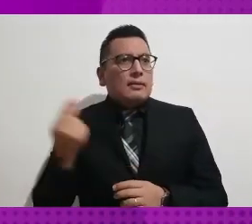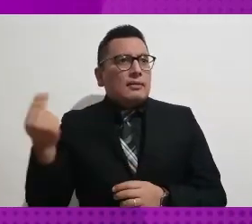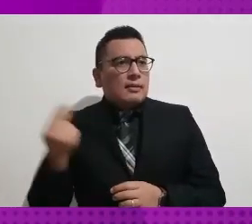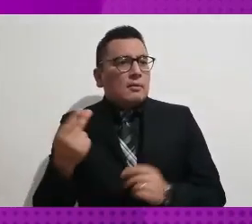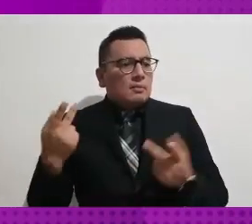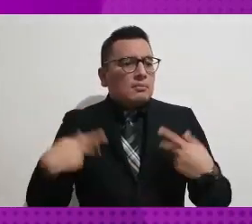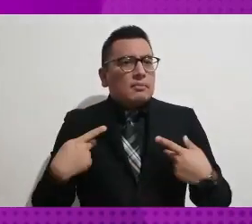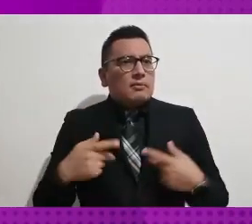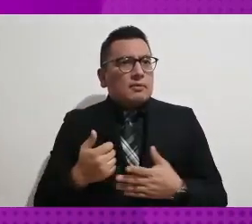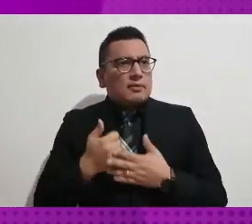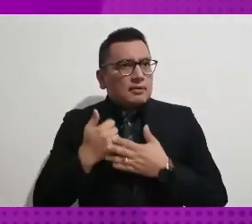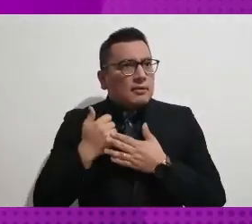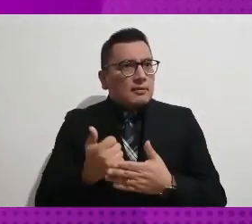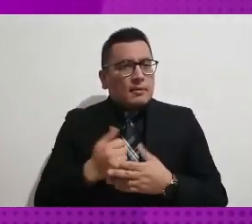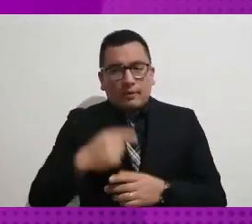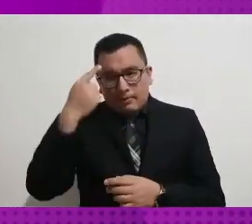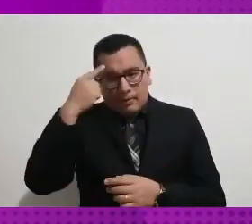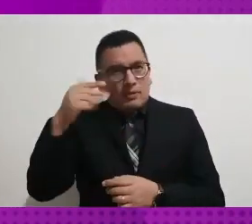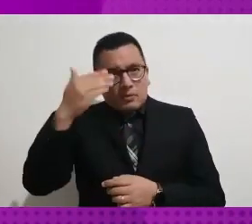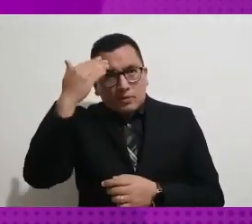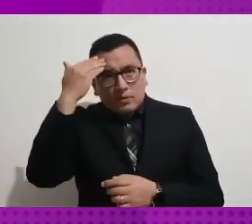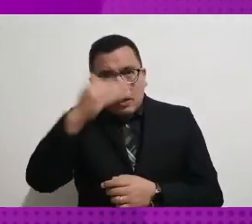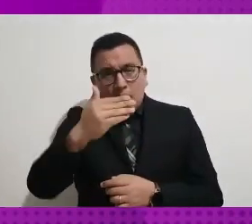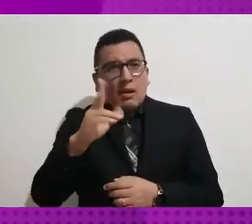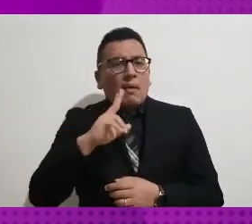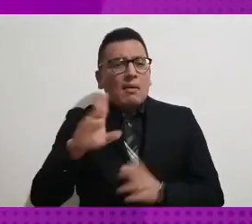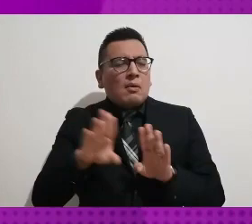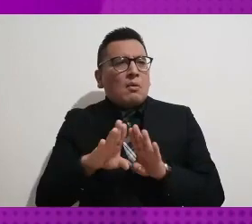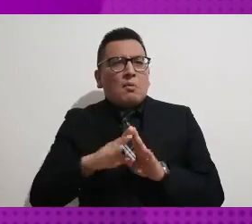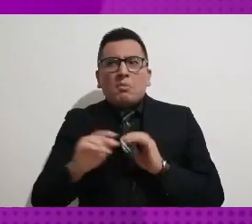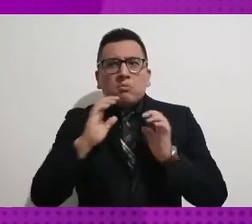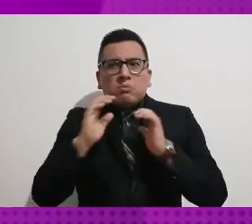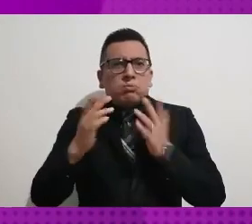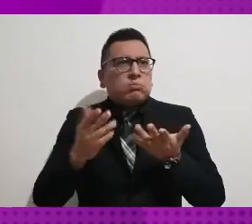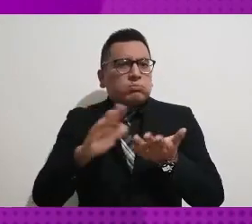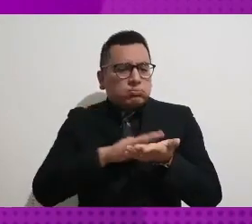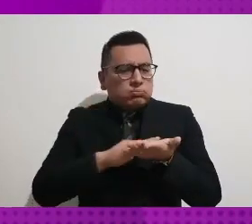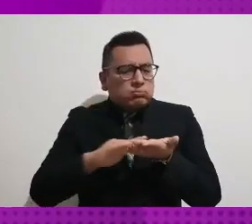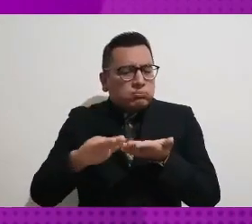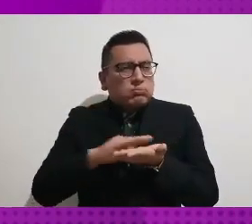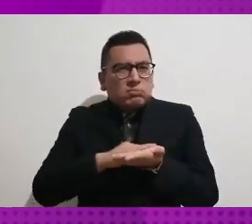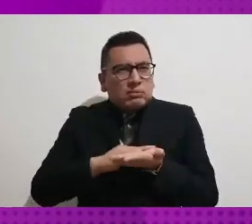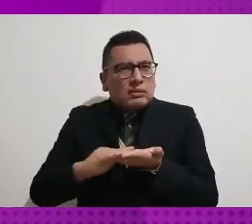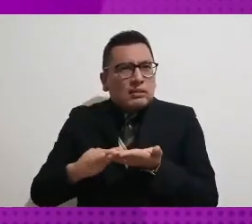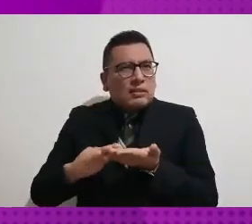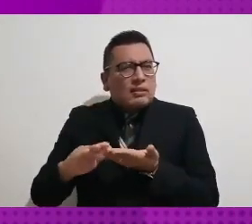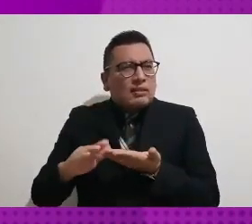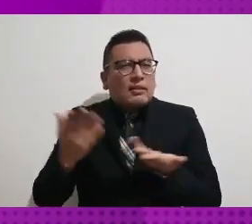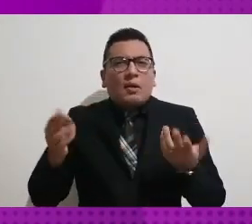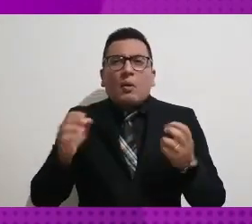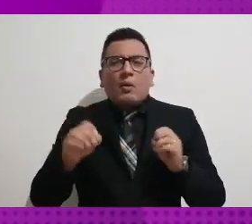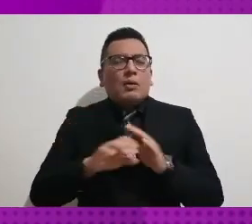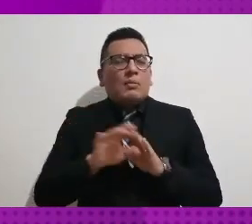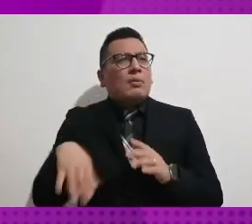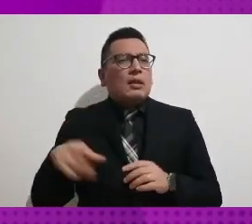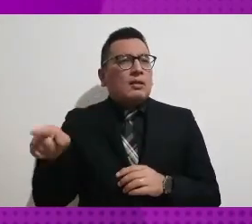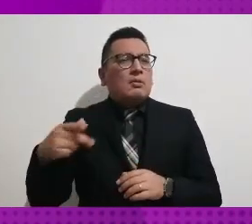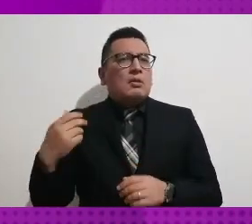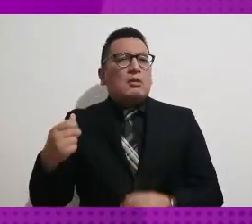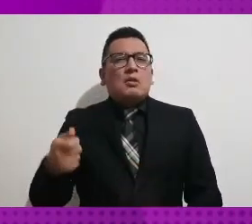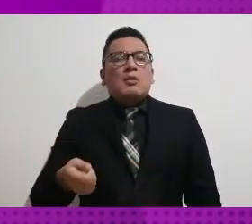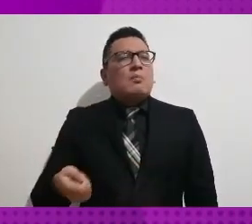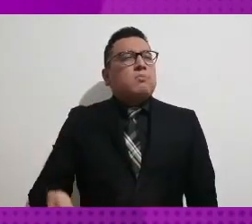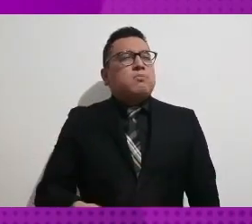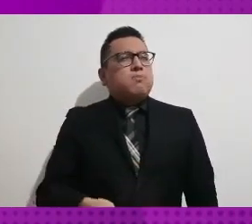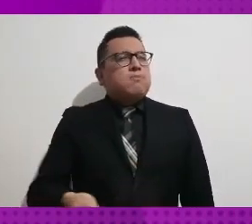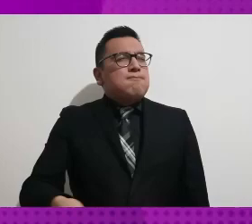capacitadores, ¿sí? A que sepan lo que es el braille, que sepan que es un bastón, que sepan